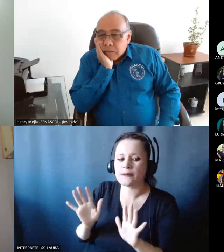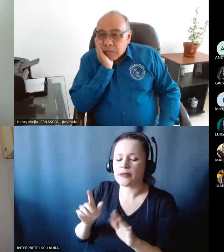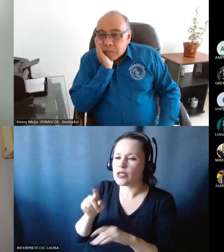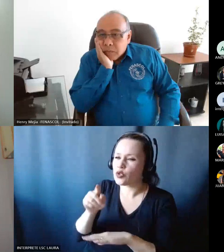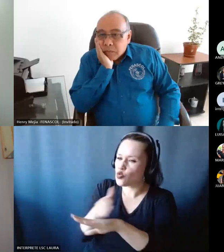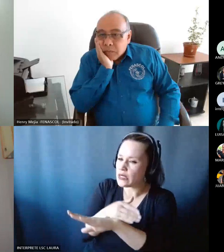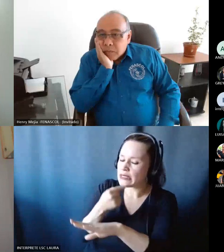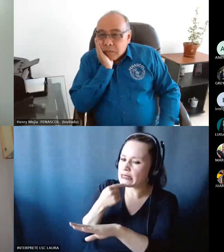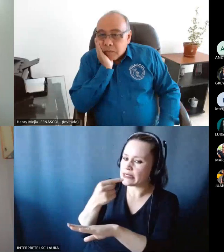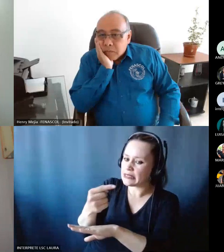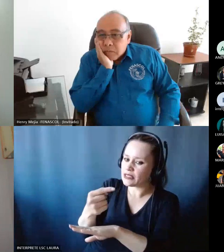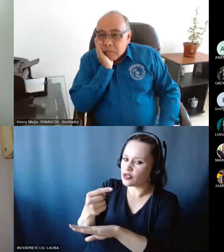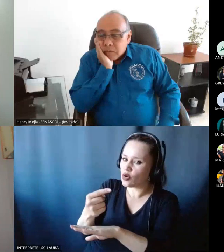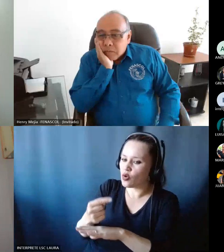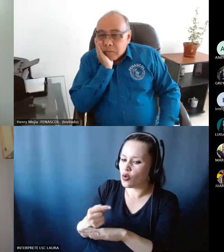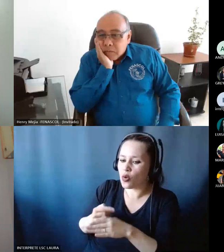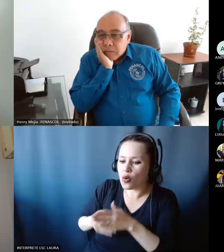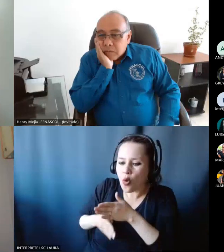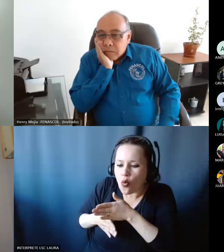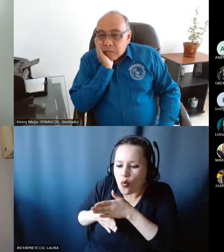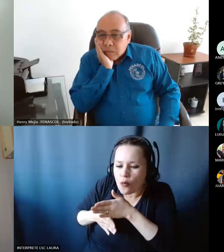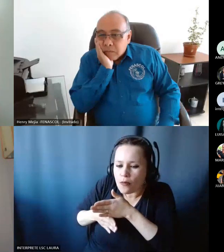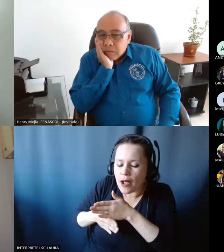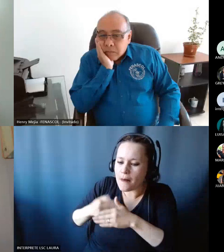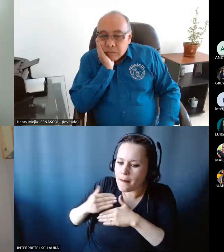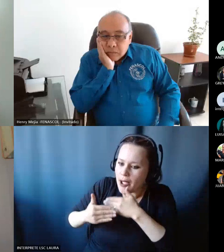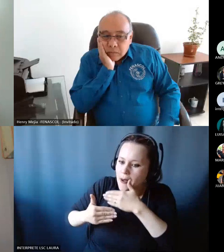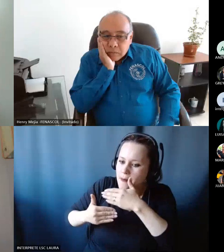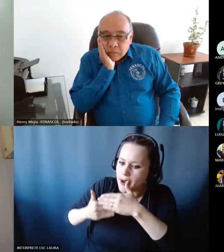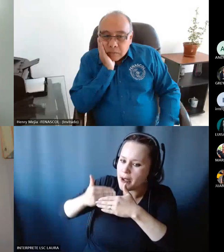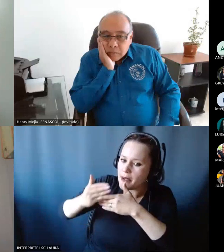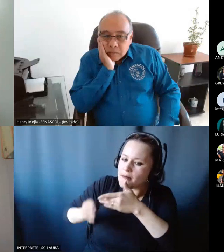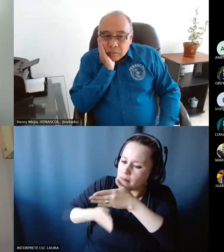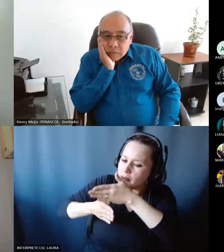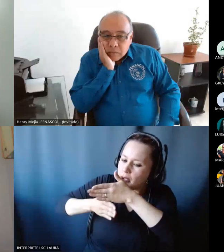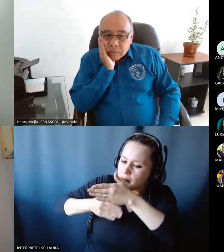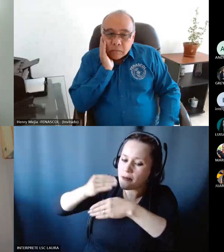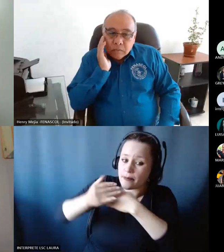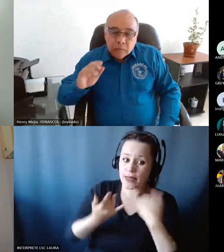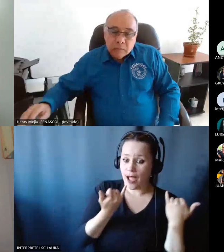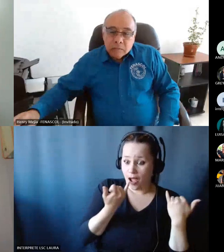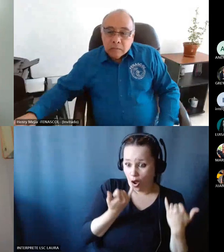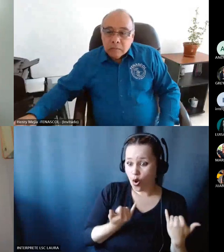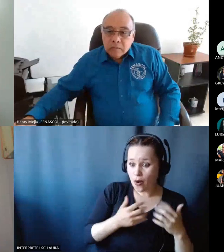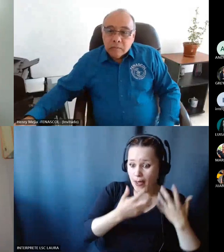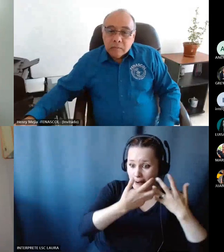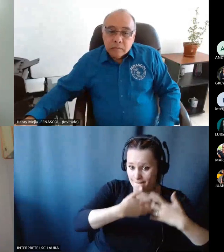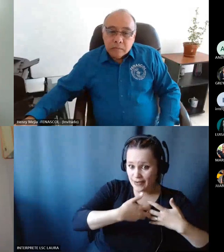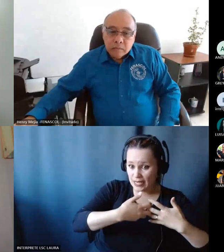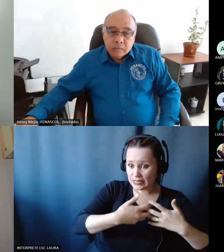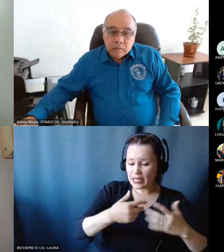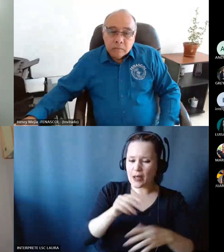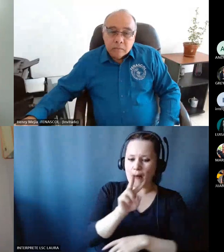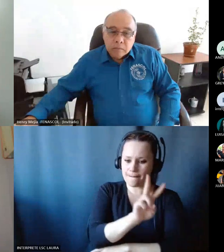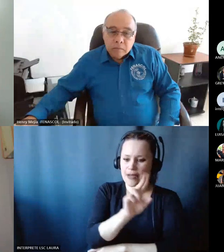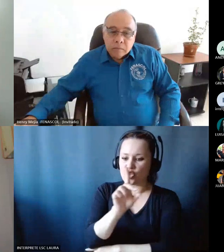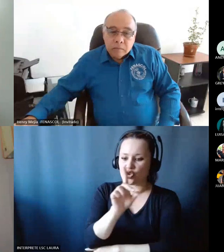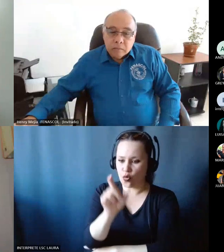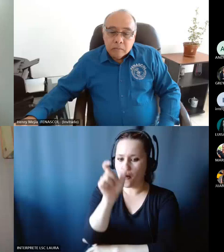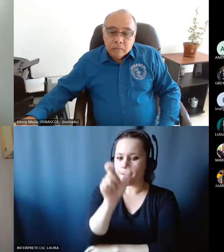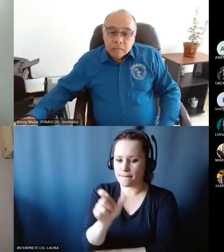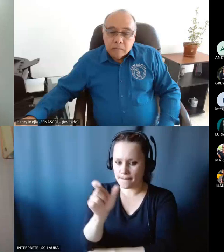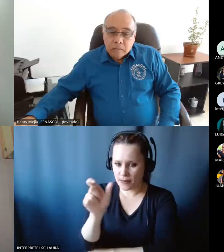construcción continua de a poco que va encyoa en telefónica Movistar Contamos con 21 empleados